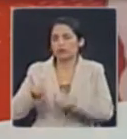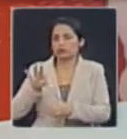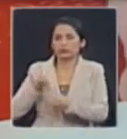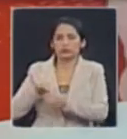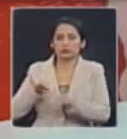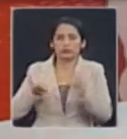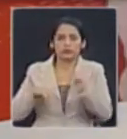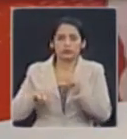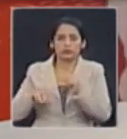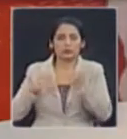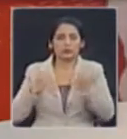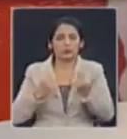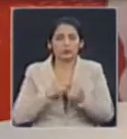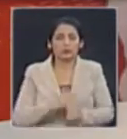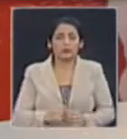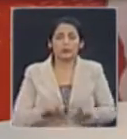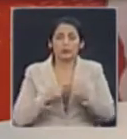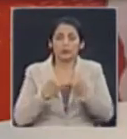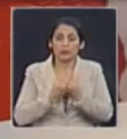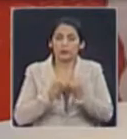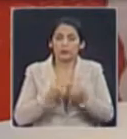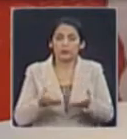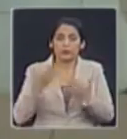diferentes organizaciones así lo afirman.